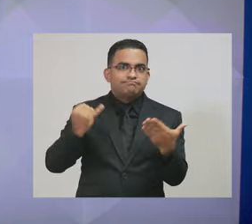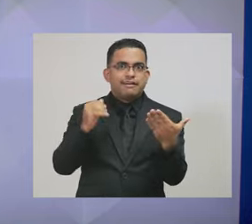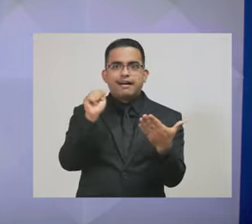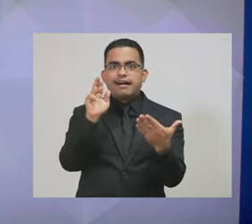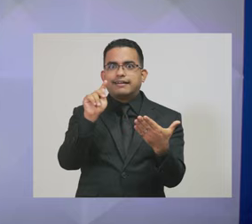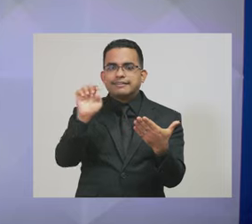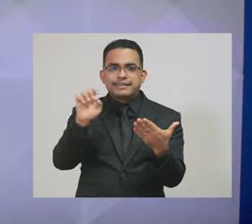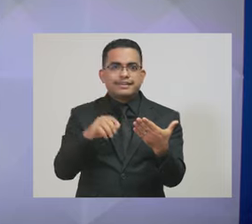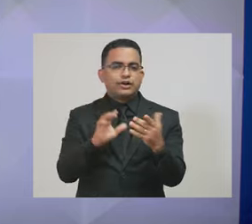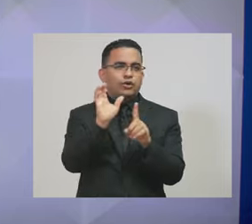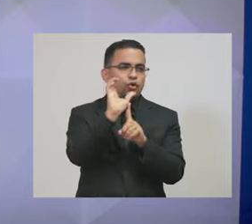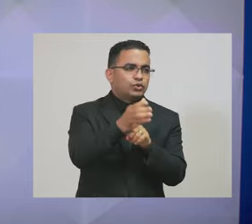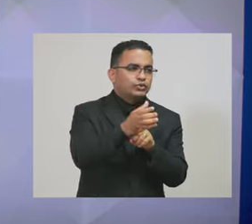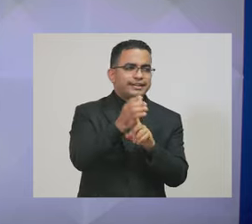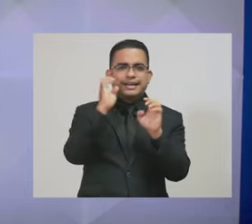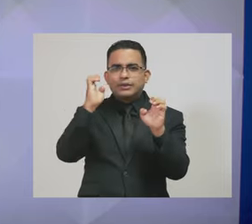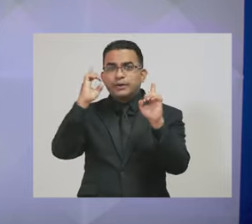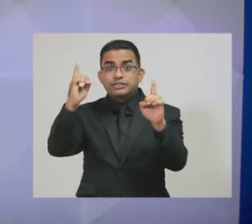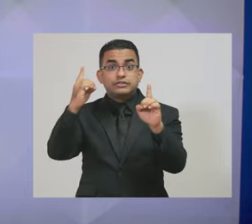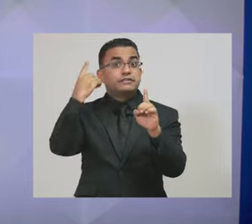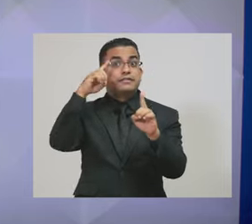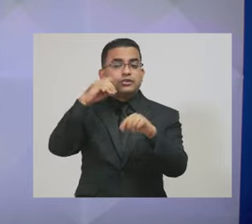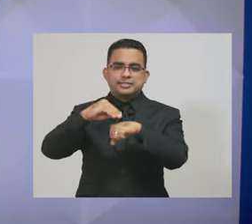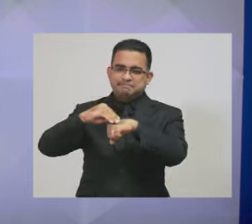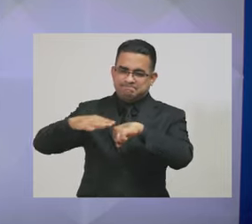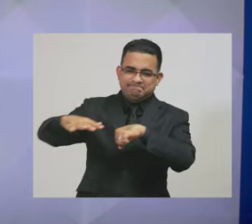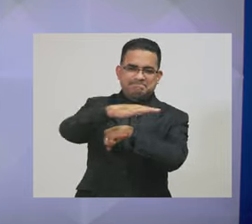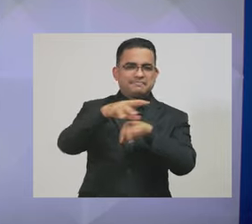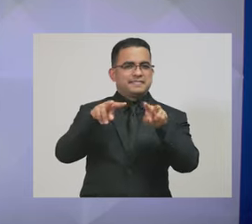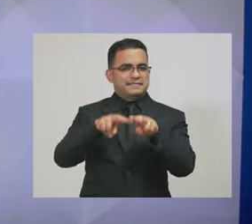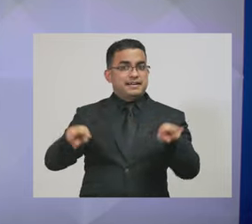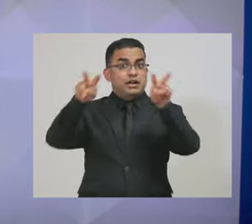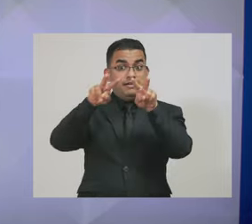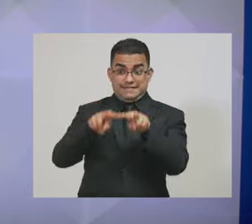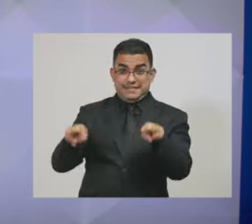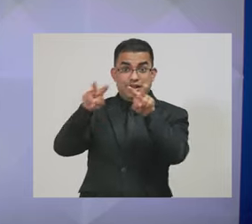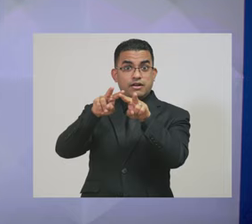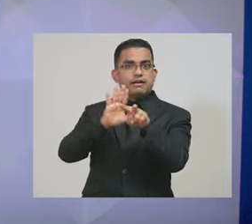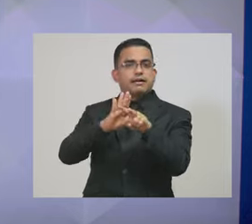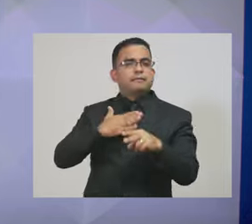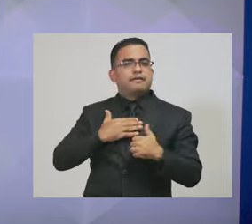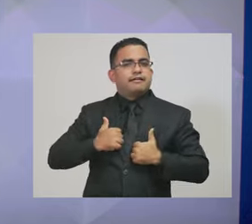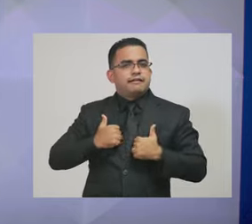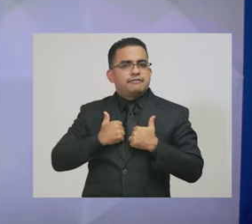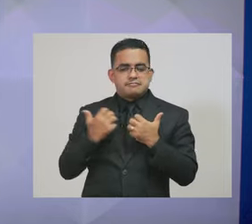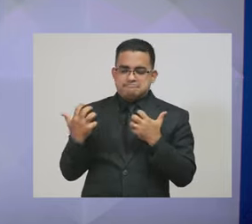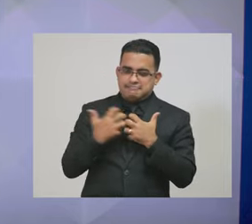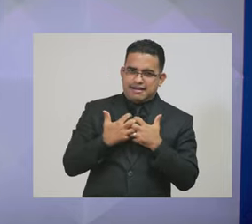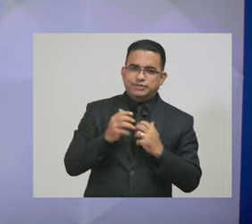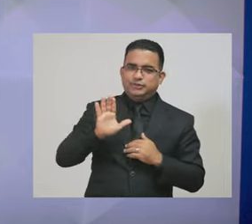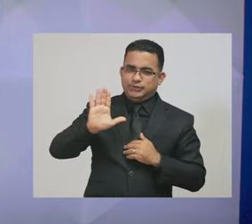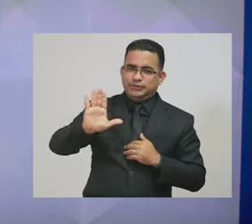la cultura y la propia educación para fomentar unos valores que refleje un estilo de